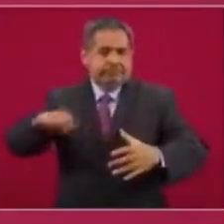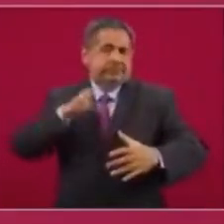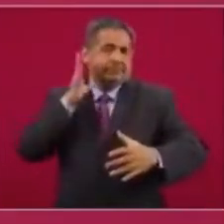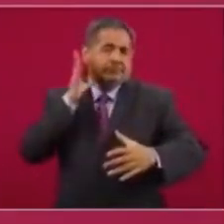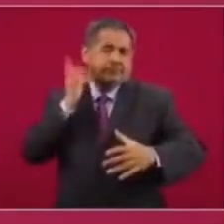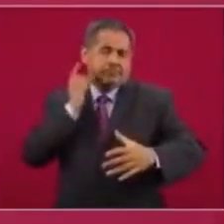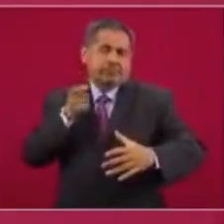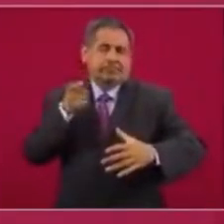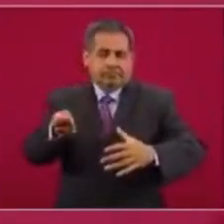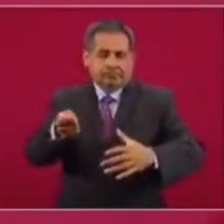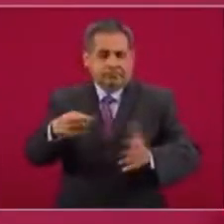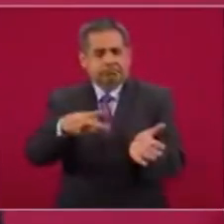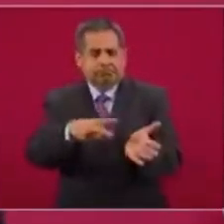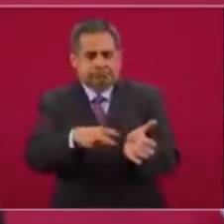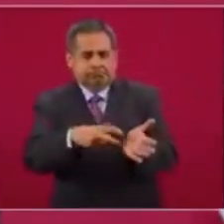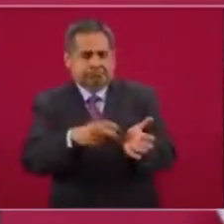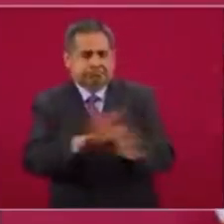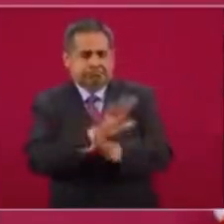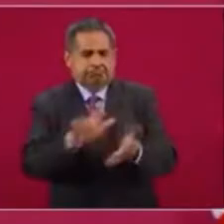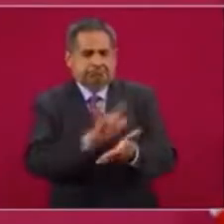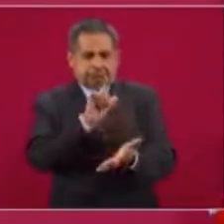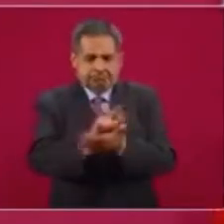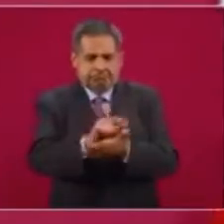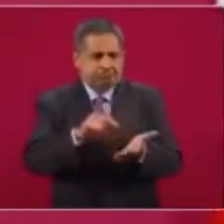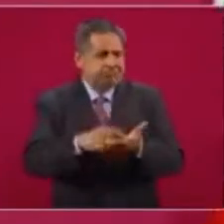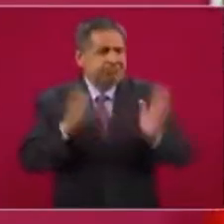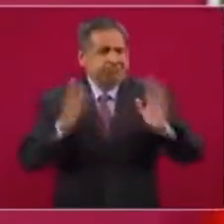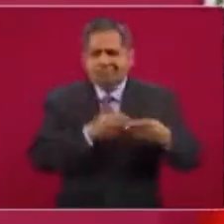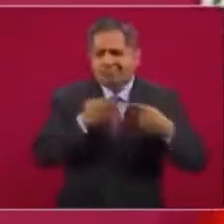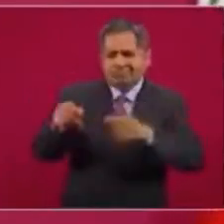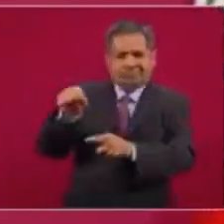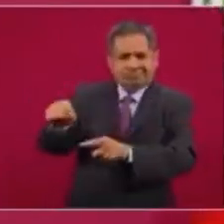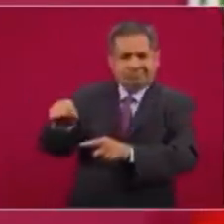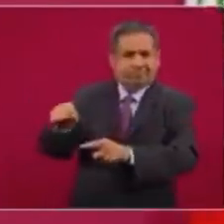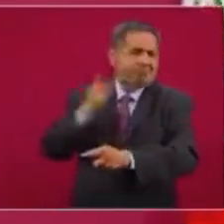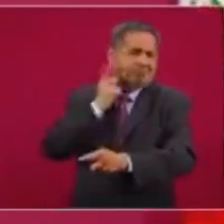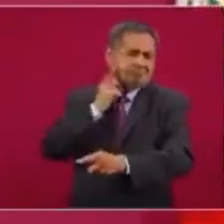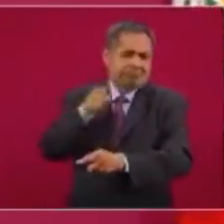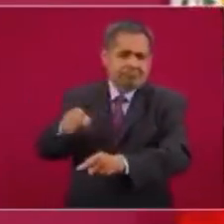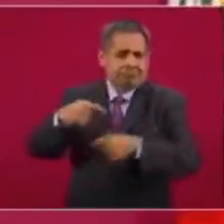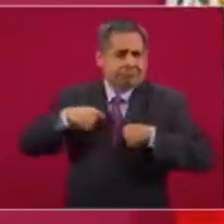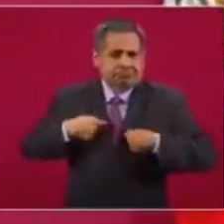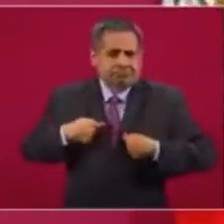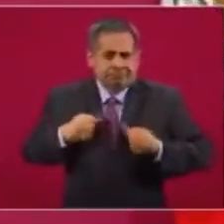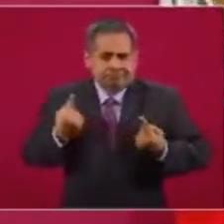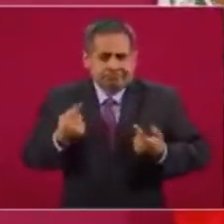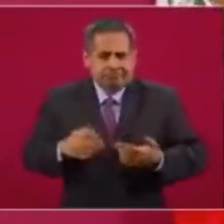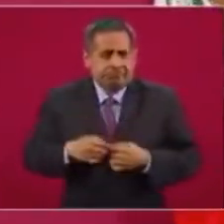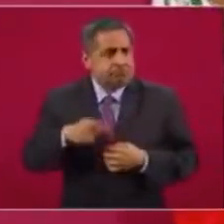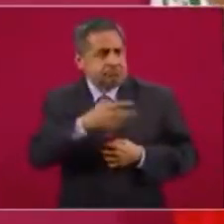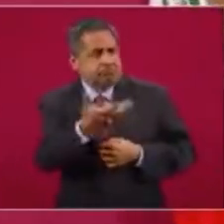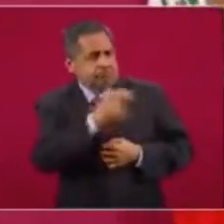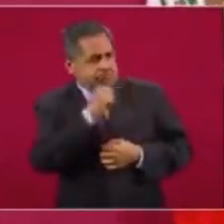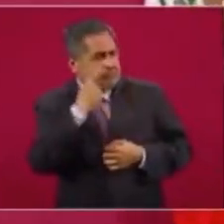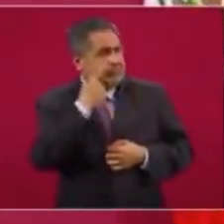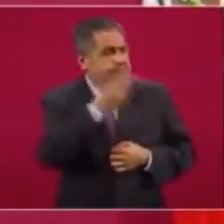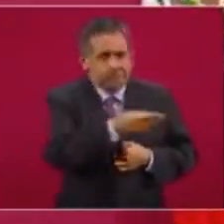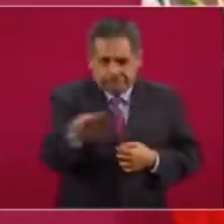para modificar la Ley de Coordinación Fiscal. Y eso no lo hacen,